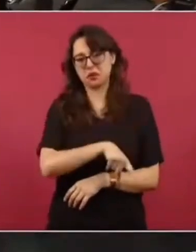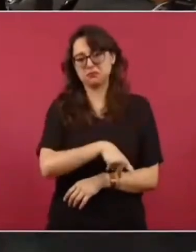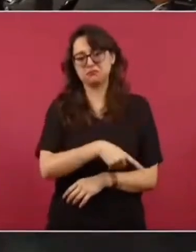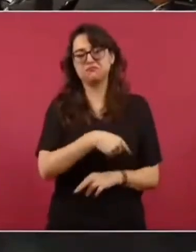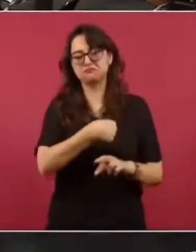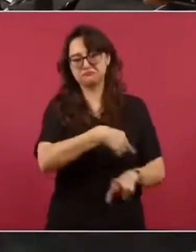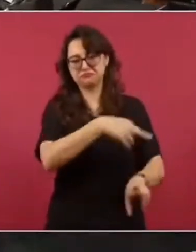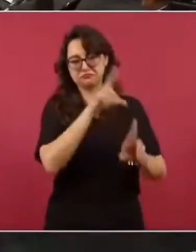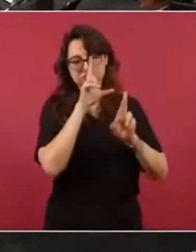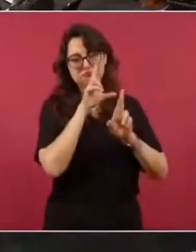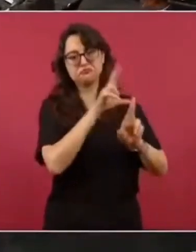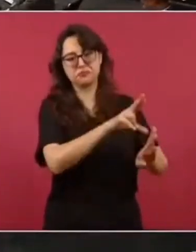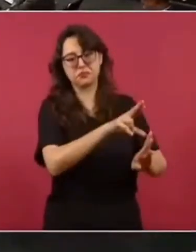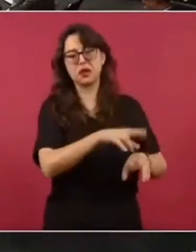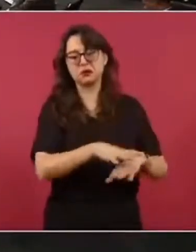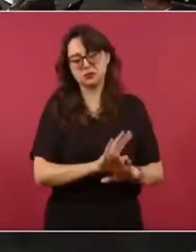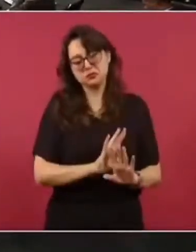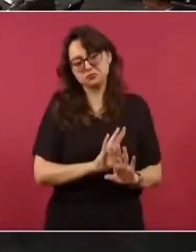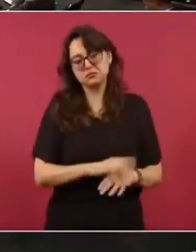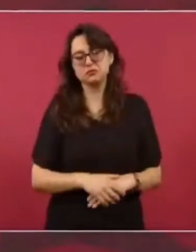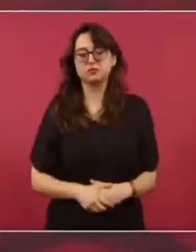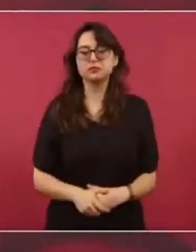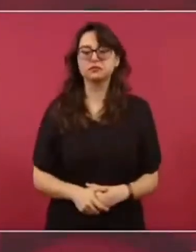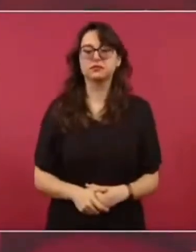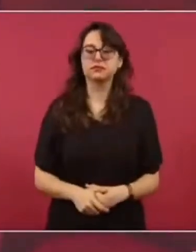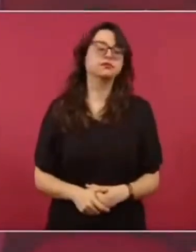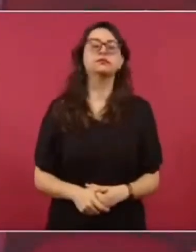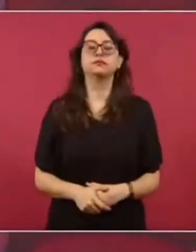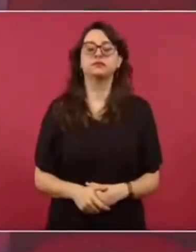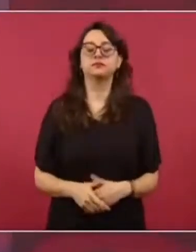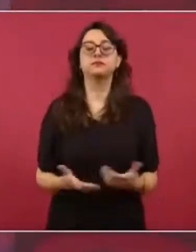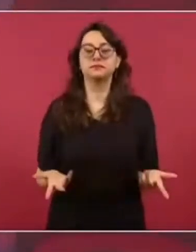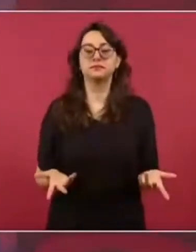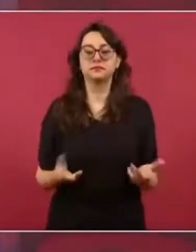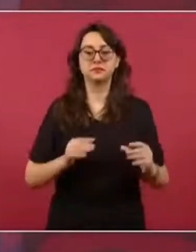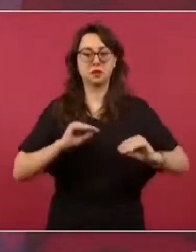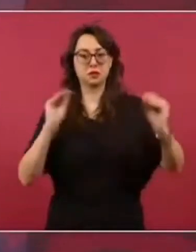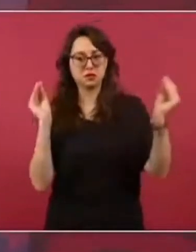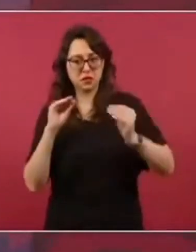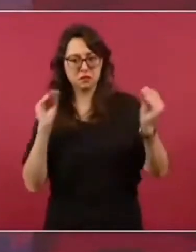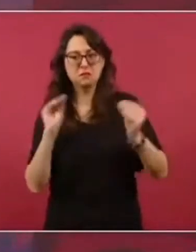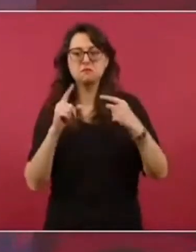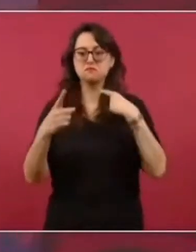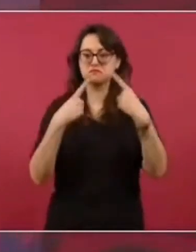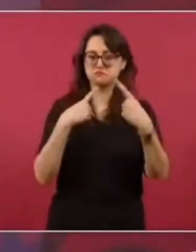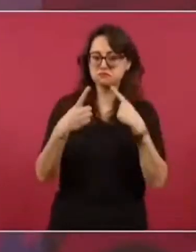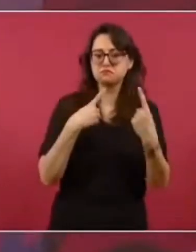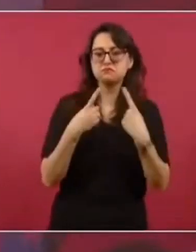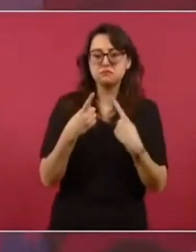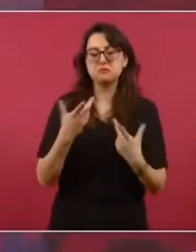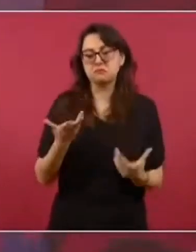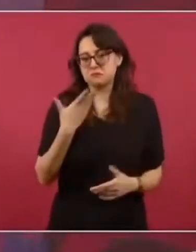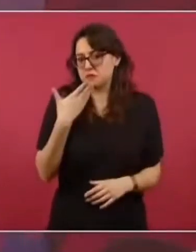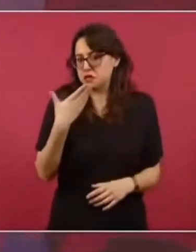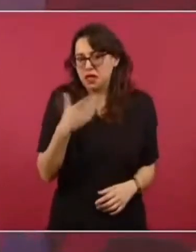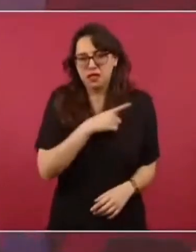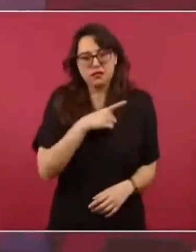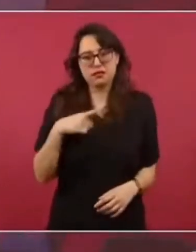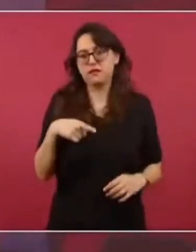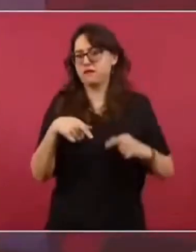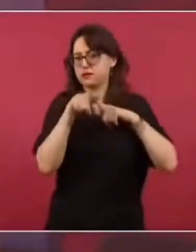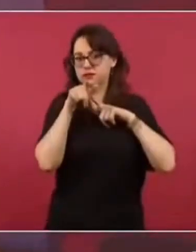Sin embargo, pues hay que seguir con la polémica. Es muy buena todo lo que está sucediendo.